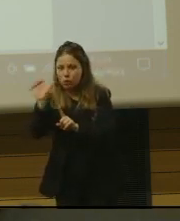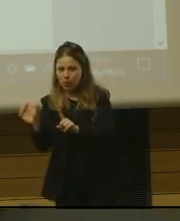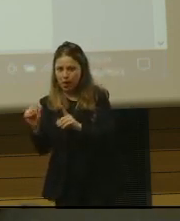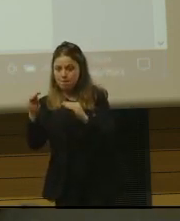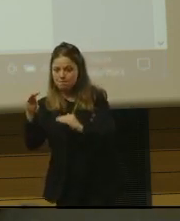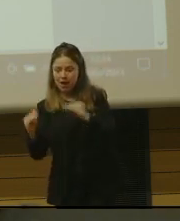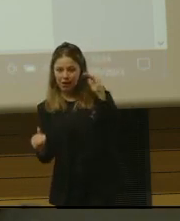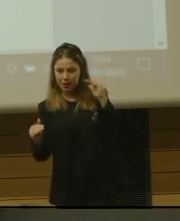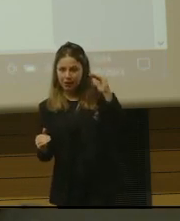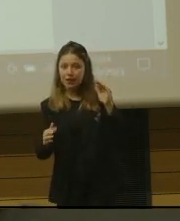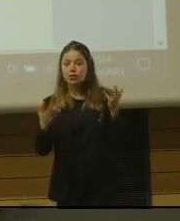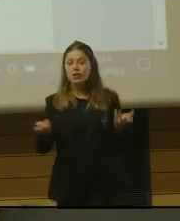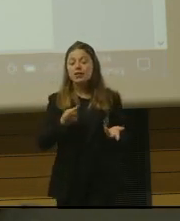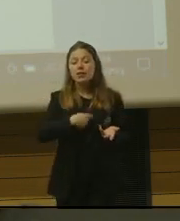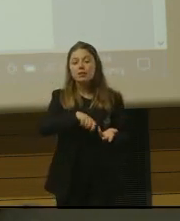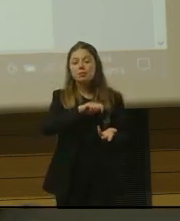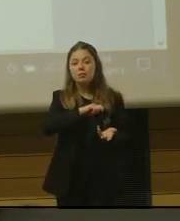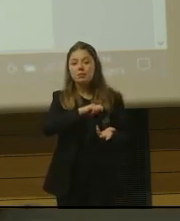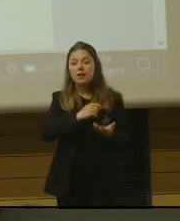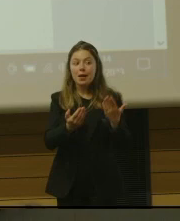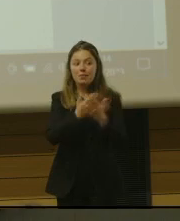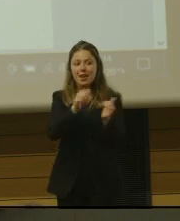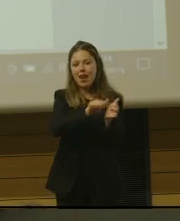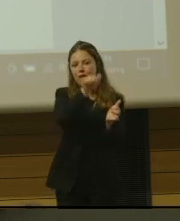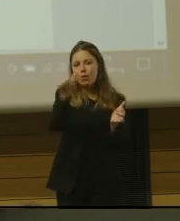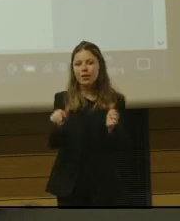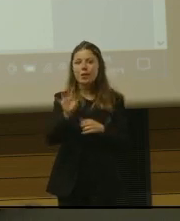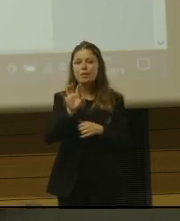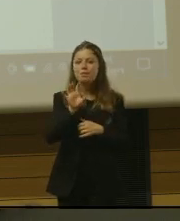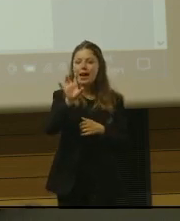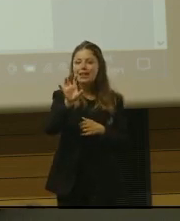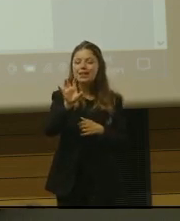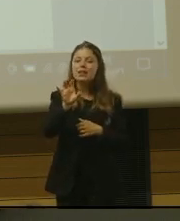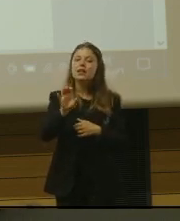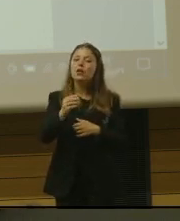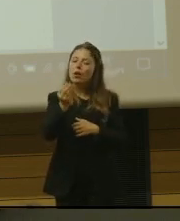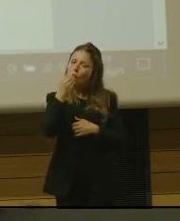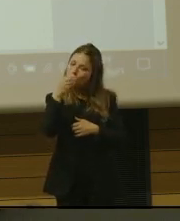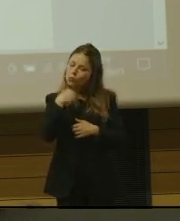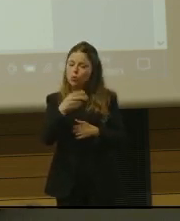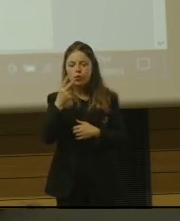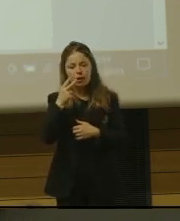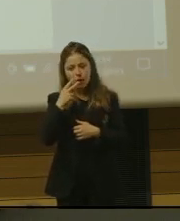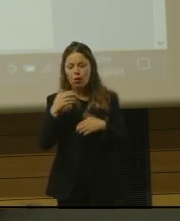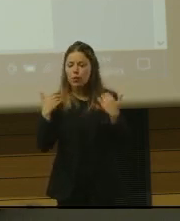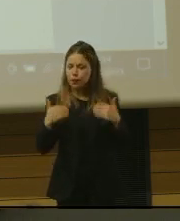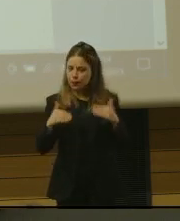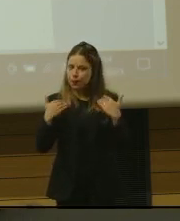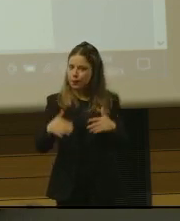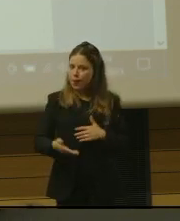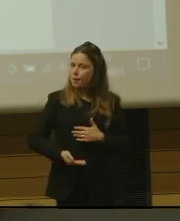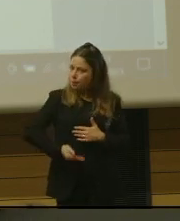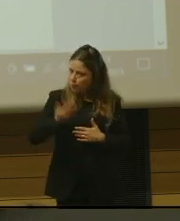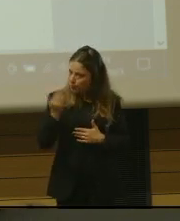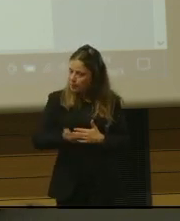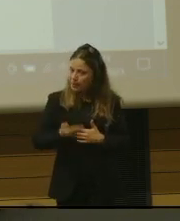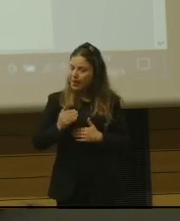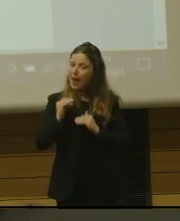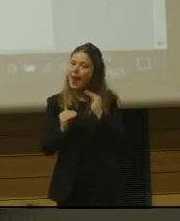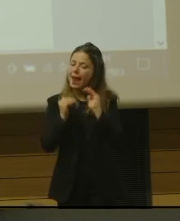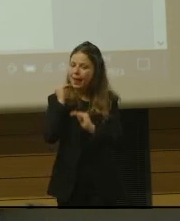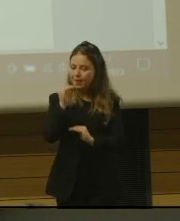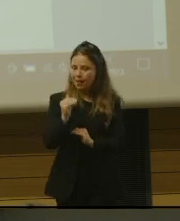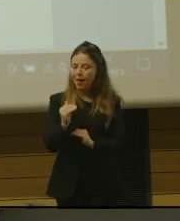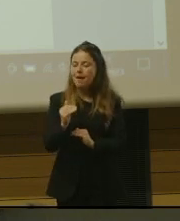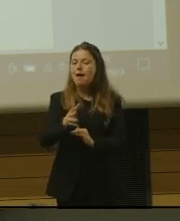en España, como venimos diciendo a lo largo de la mañana, ¿no? Es un país en el que hay una prevalencia de consumo de tabaco pues bastante